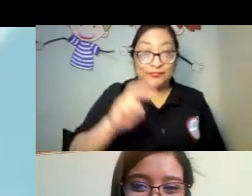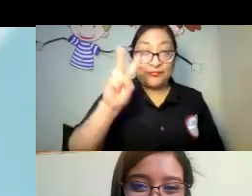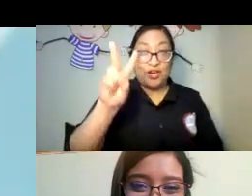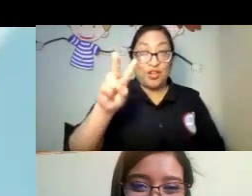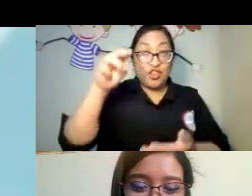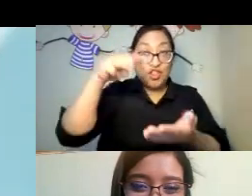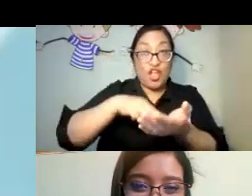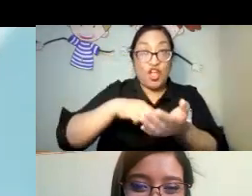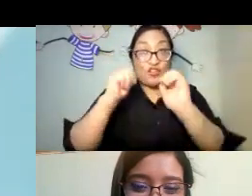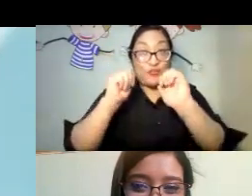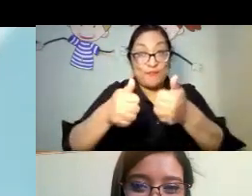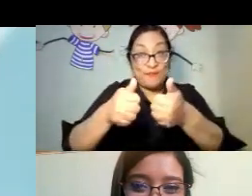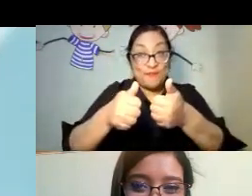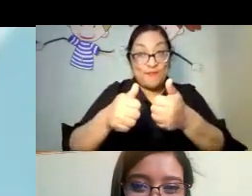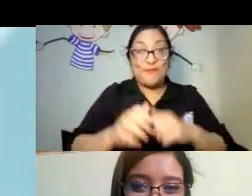Se presenta el número